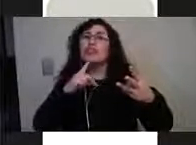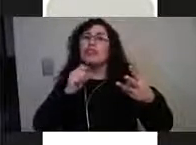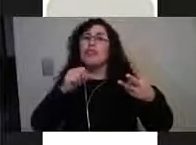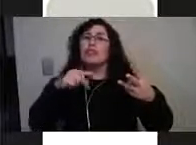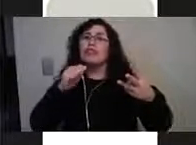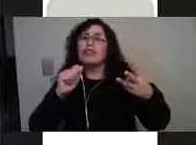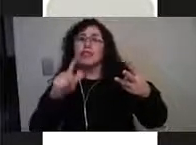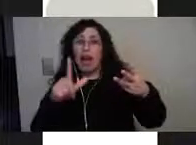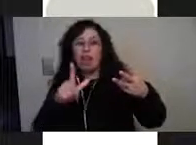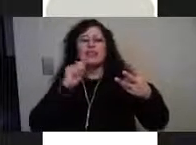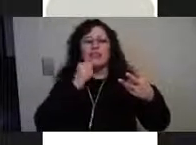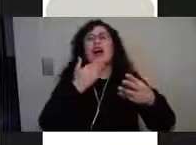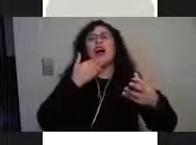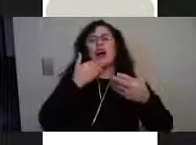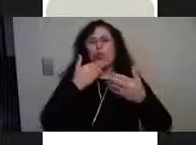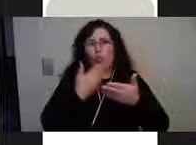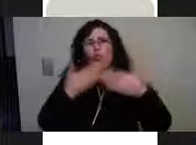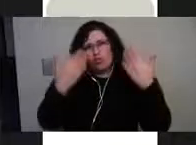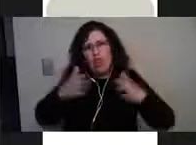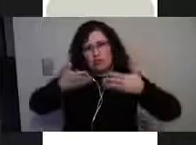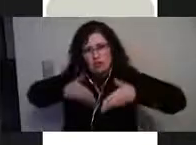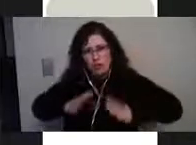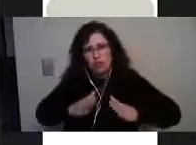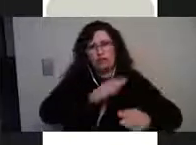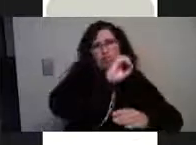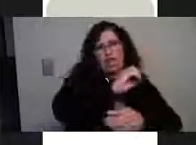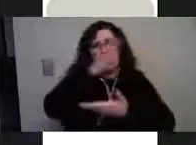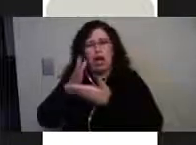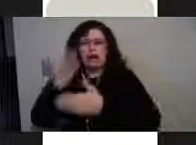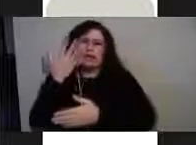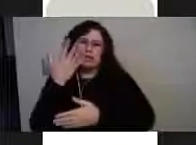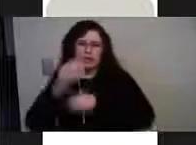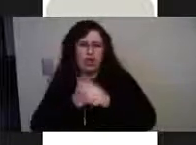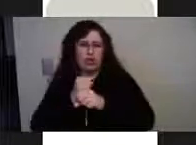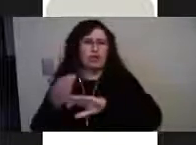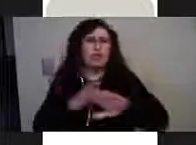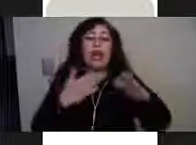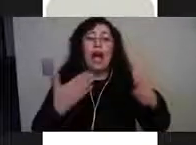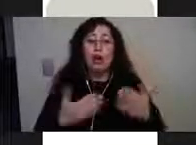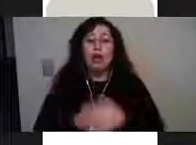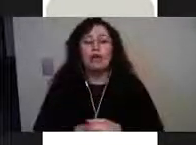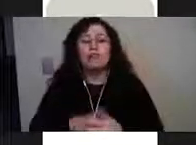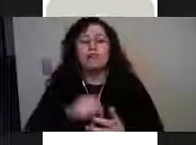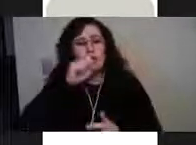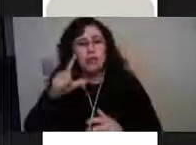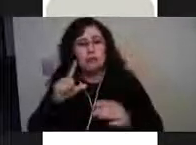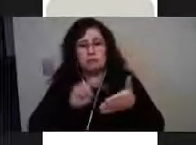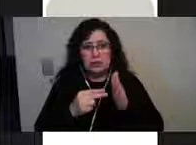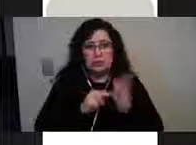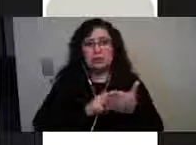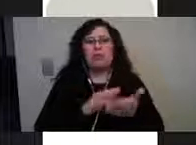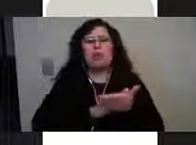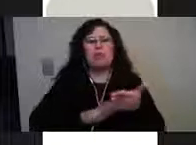Las causas prenatales, ¿cierto? Tienen relación con daño de la sustancia blanca, ¿cierto? Una leucoencefalopatía,